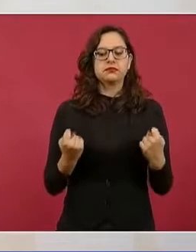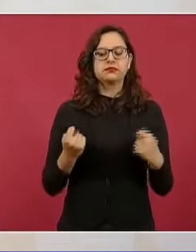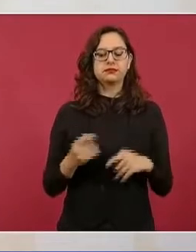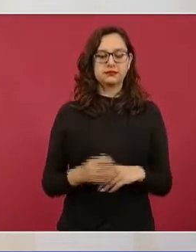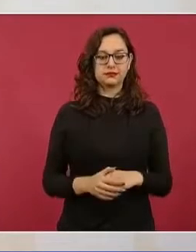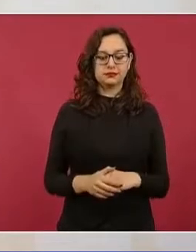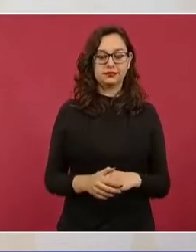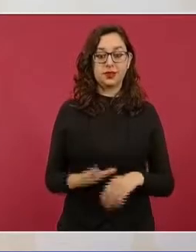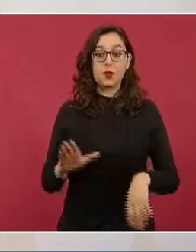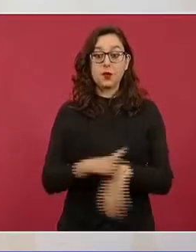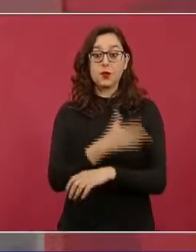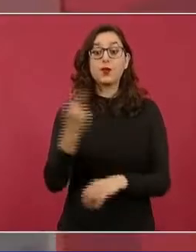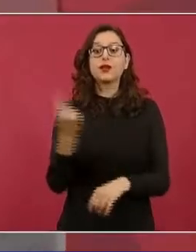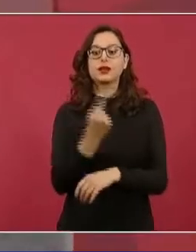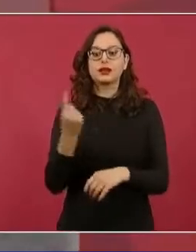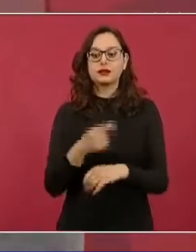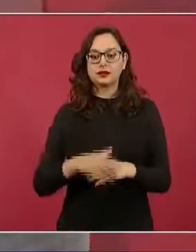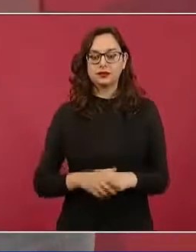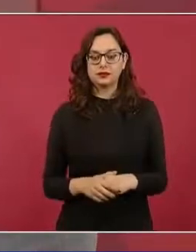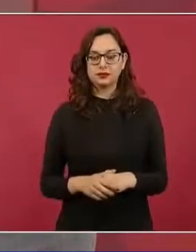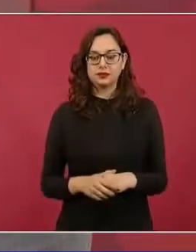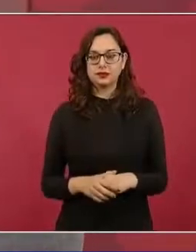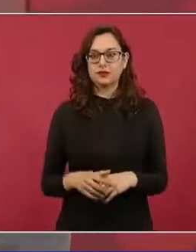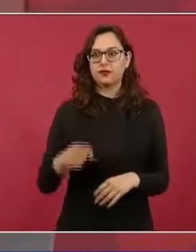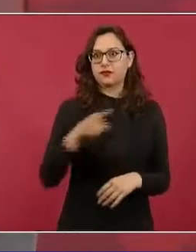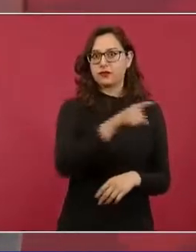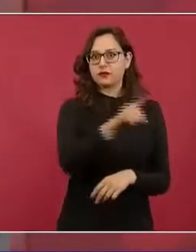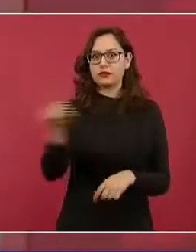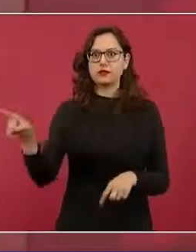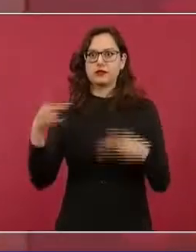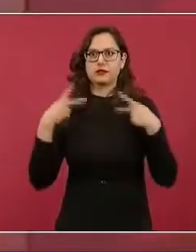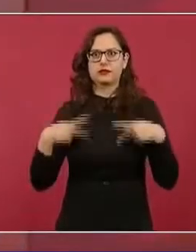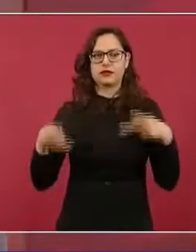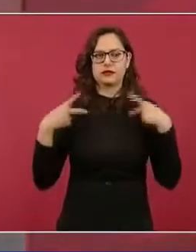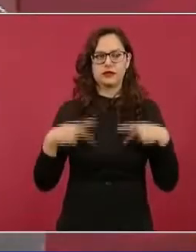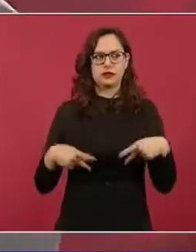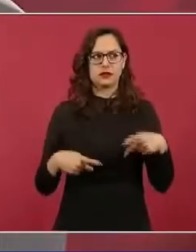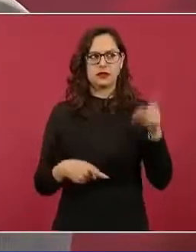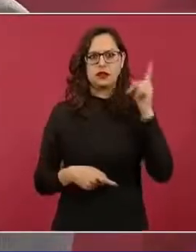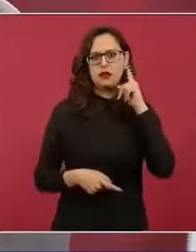porque siembran la duda, la desconfianza,